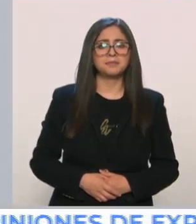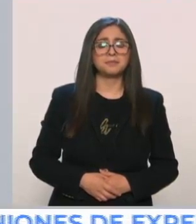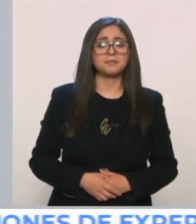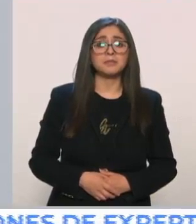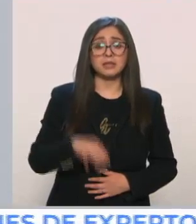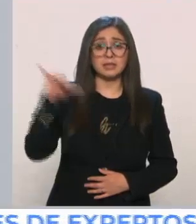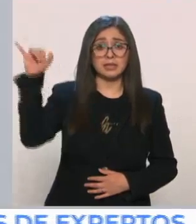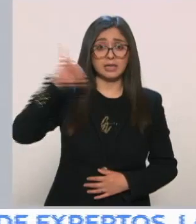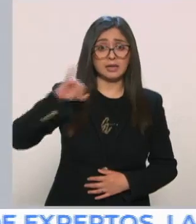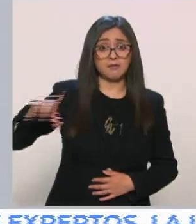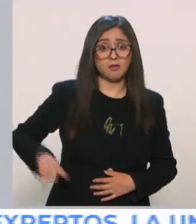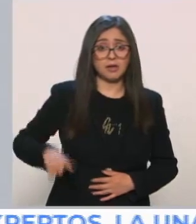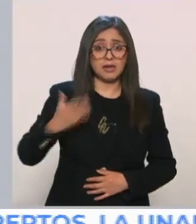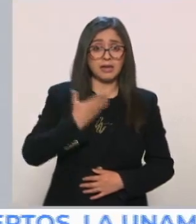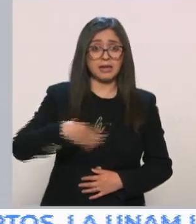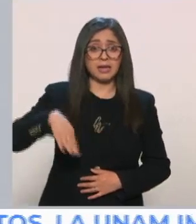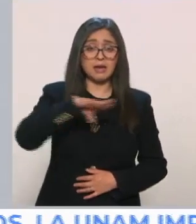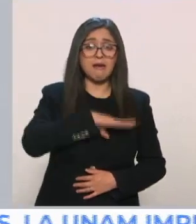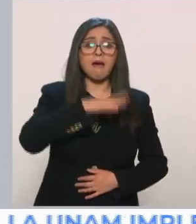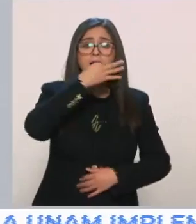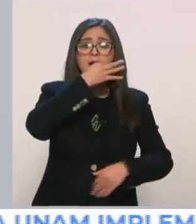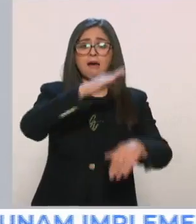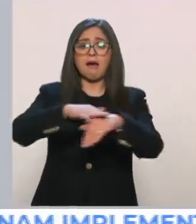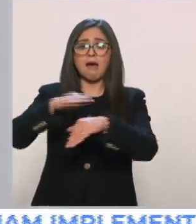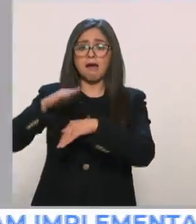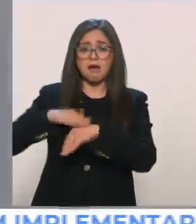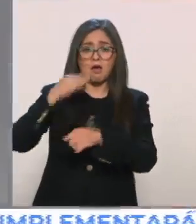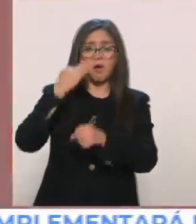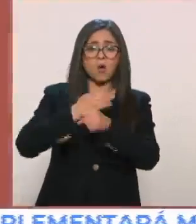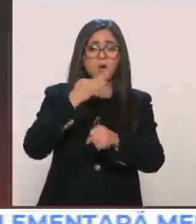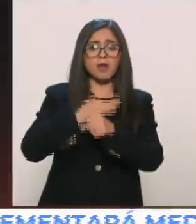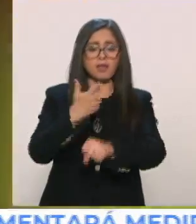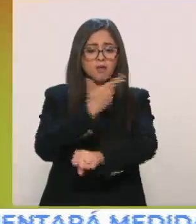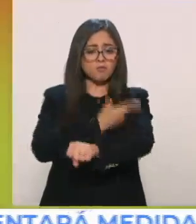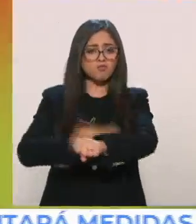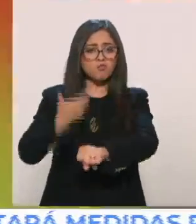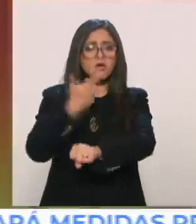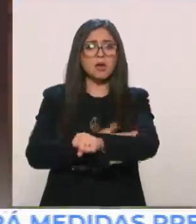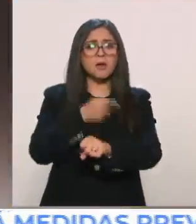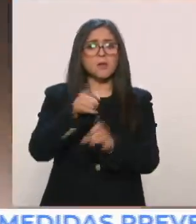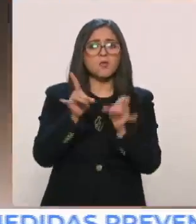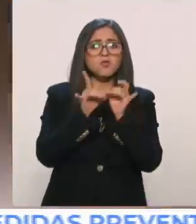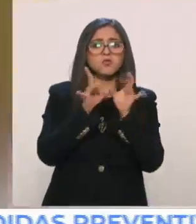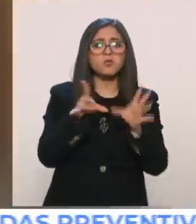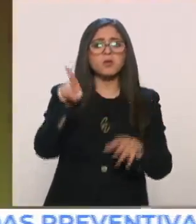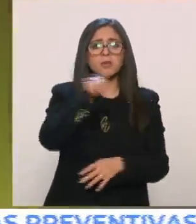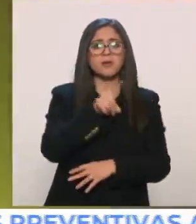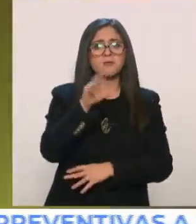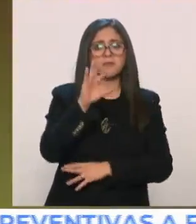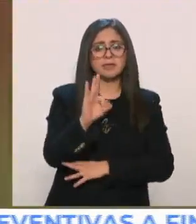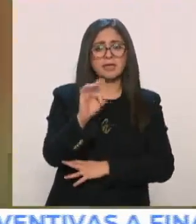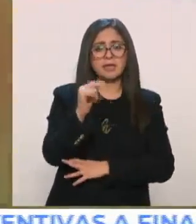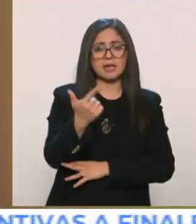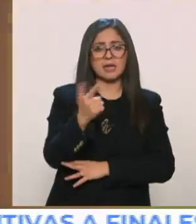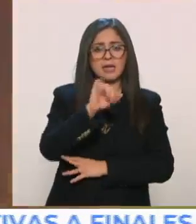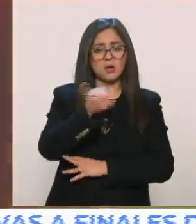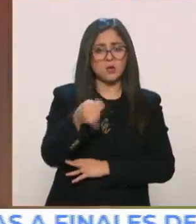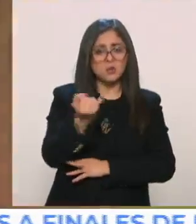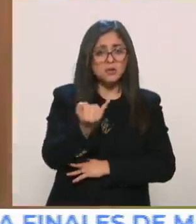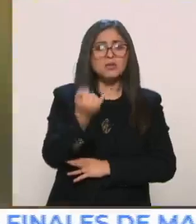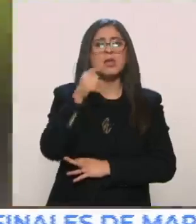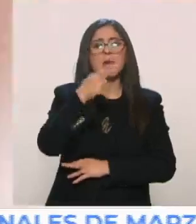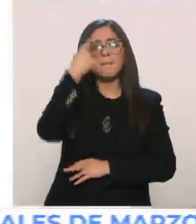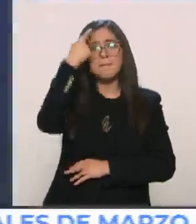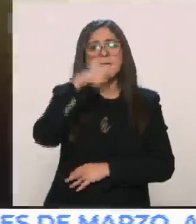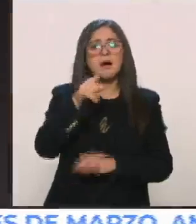La jefa de gobierno, Claudia Sheinbaum, informó que los resultados de los peritajes realizados por elementos de la Fiscalía General de Justicia